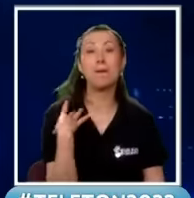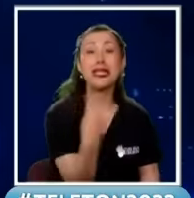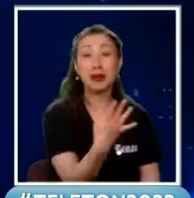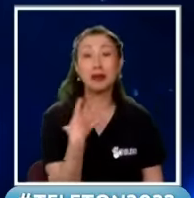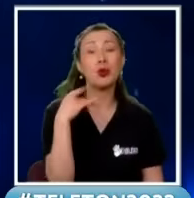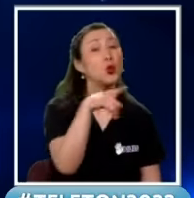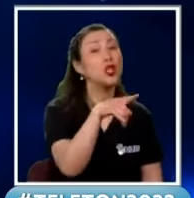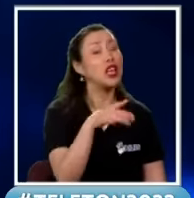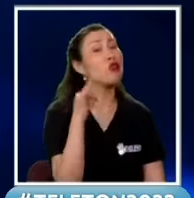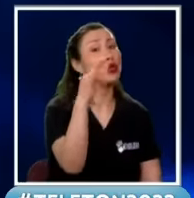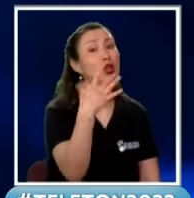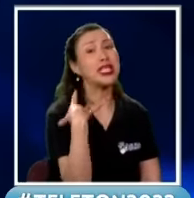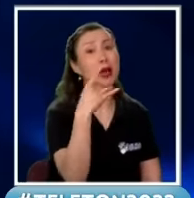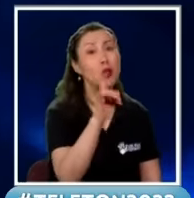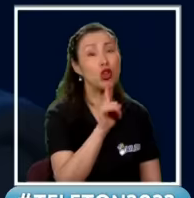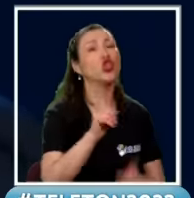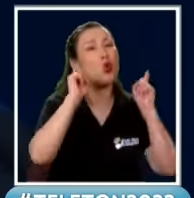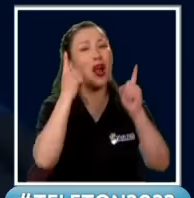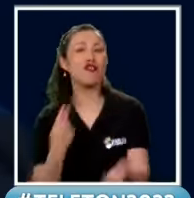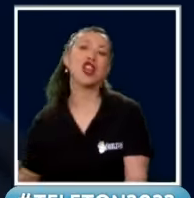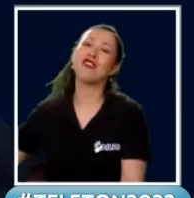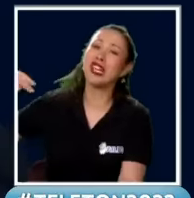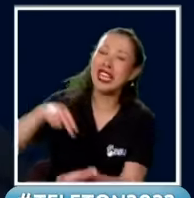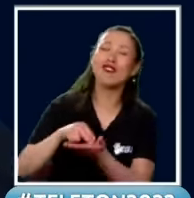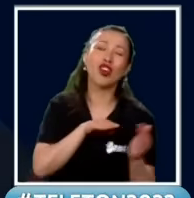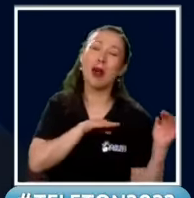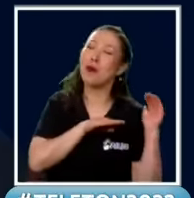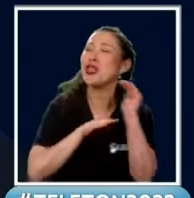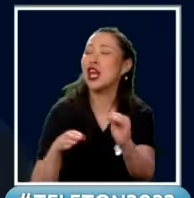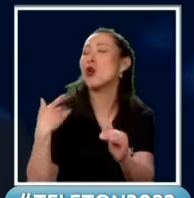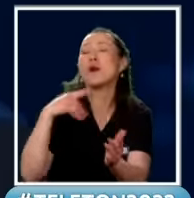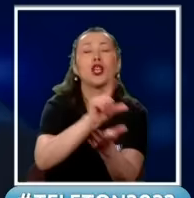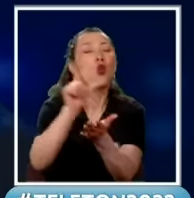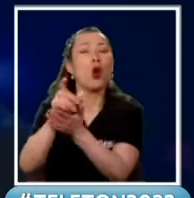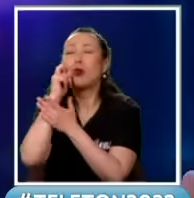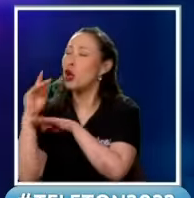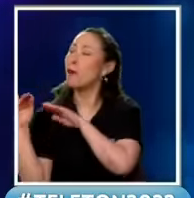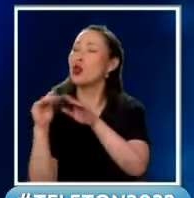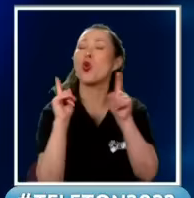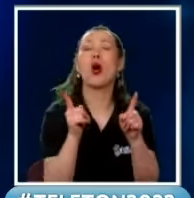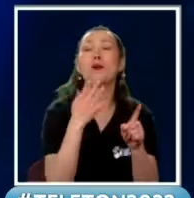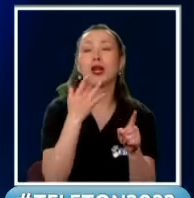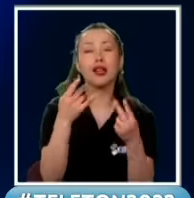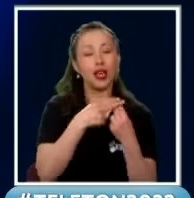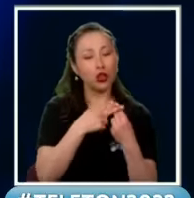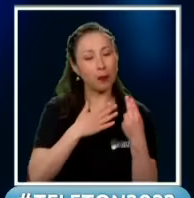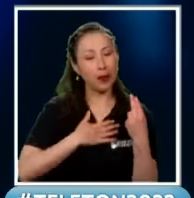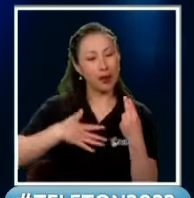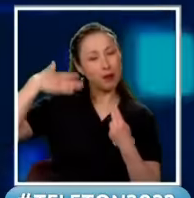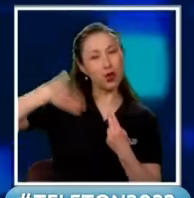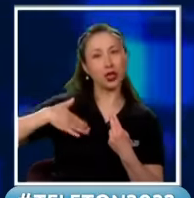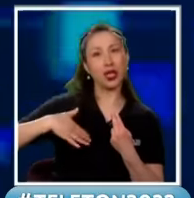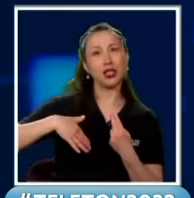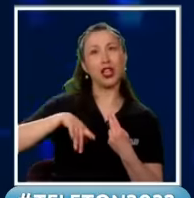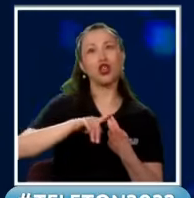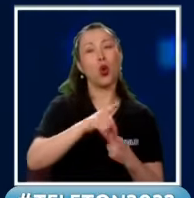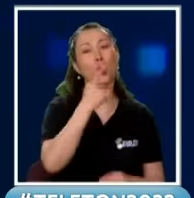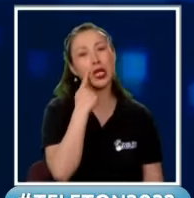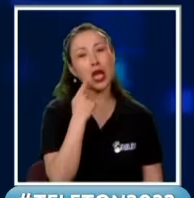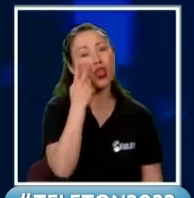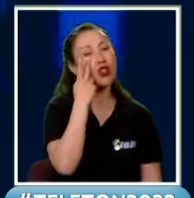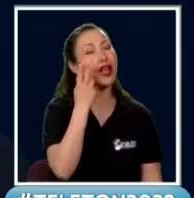no me llama, yo voy a estar aquí igual apoyando desde cualquier lugar, porque la Teletón para mí es importante, y no uno, ni dos, ni tres